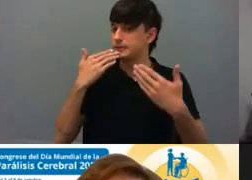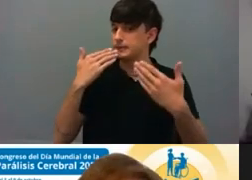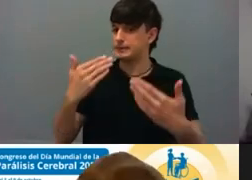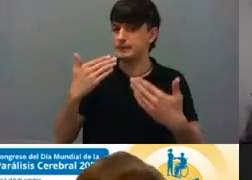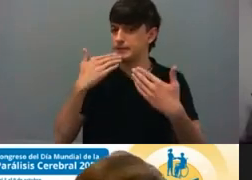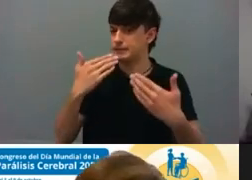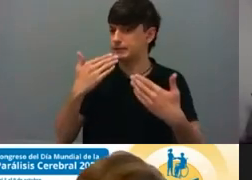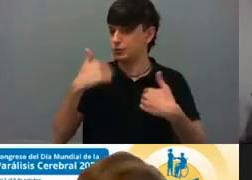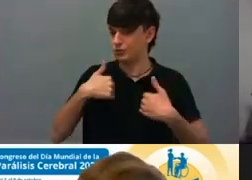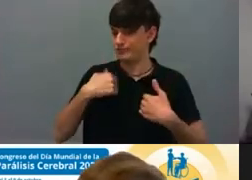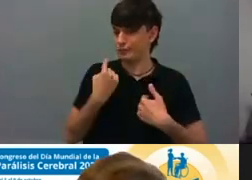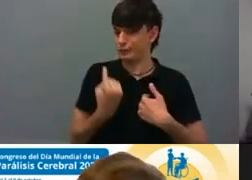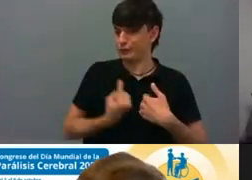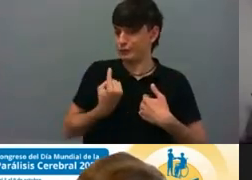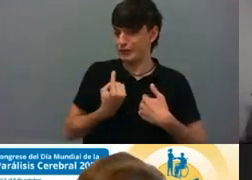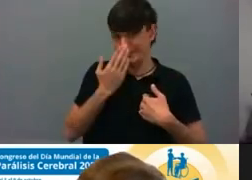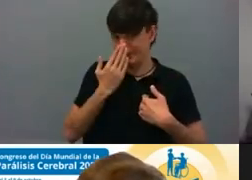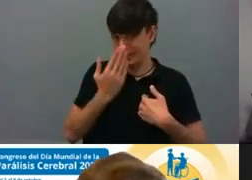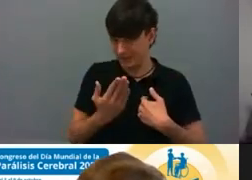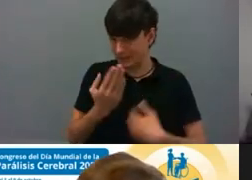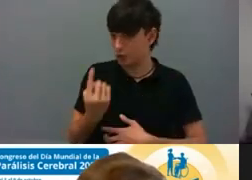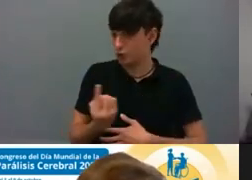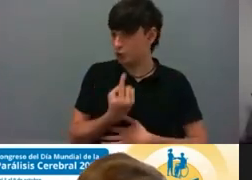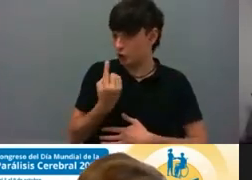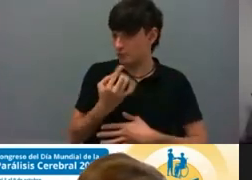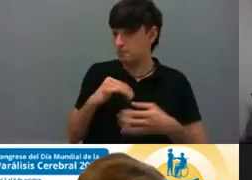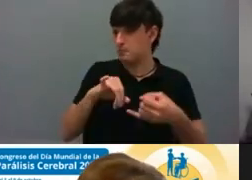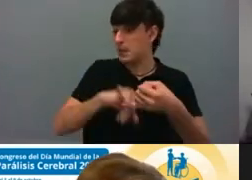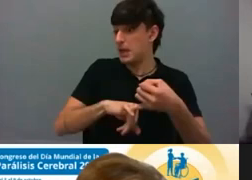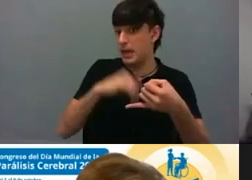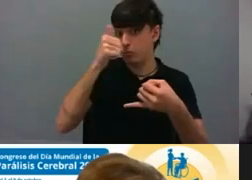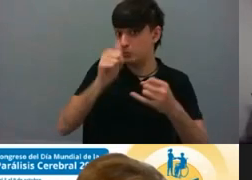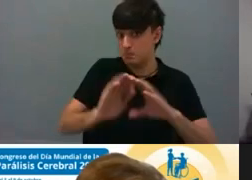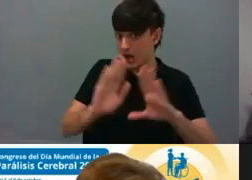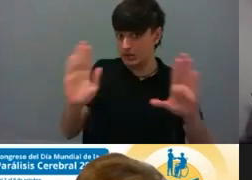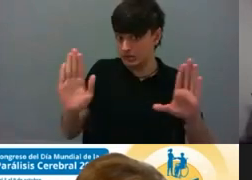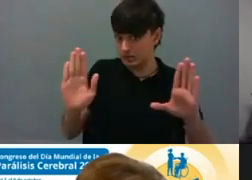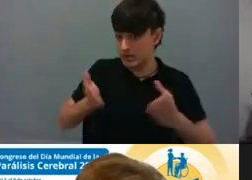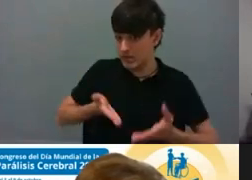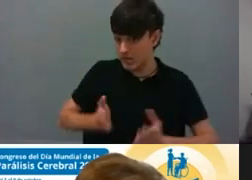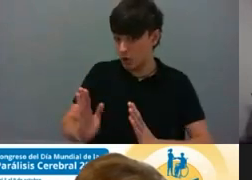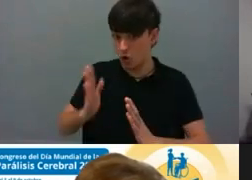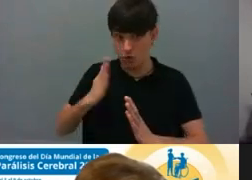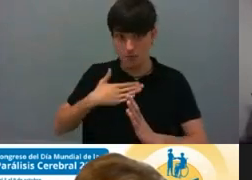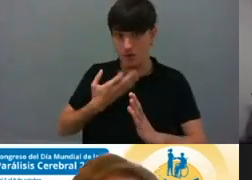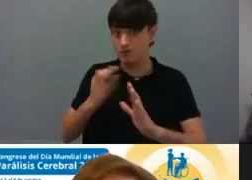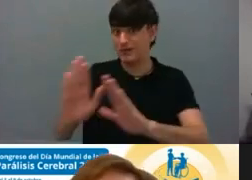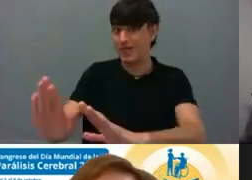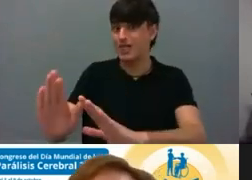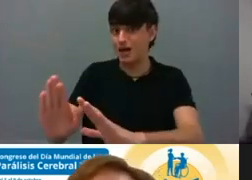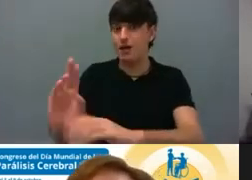Aquí estoy sola, la verdad que estoy sola, estoy con mi esposo solamente, mi esposo y mi hija se tuvo que quedar en